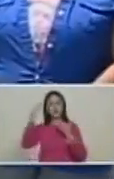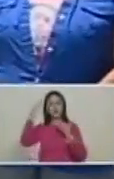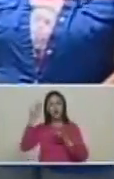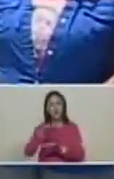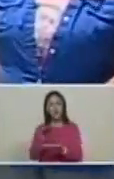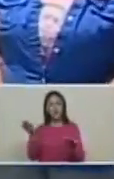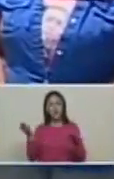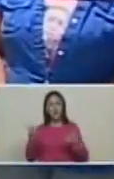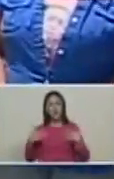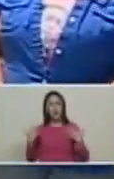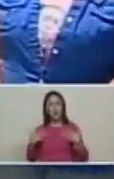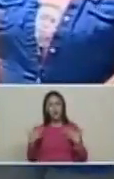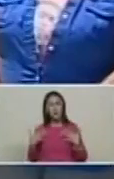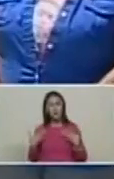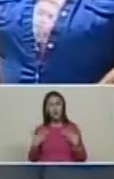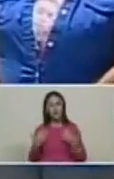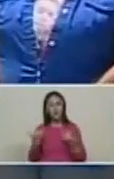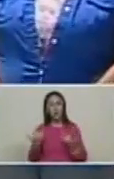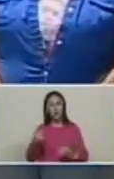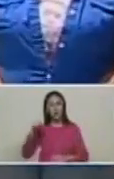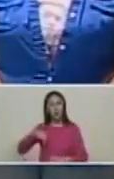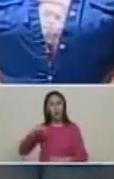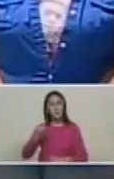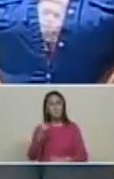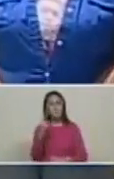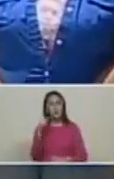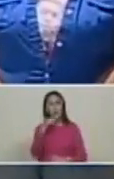muy contentos, muy alegres hoy,